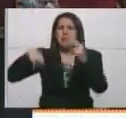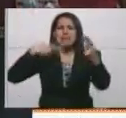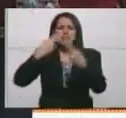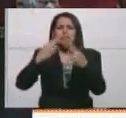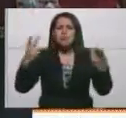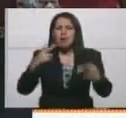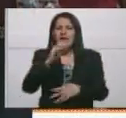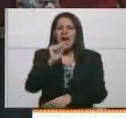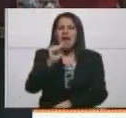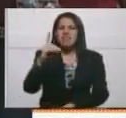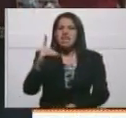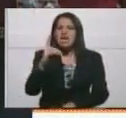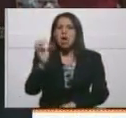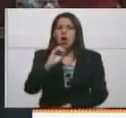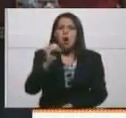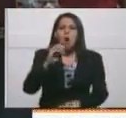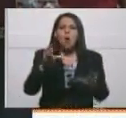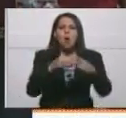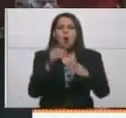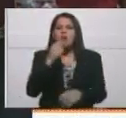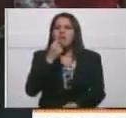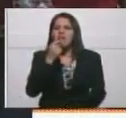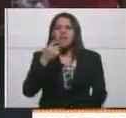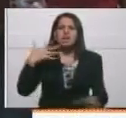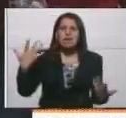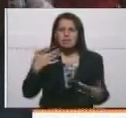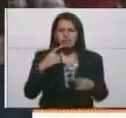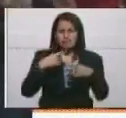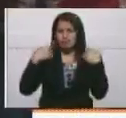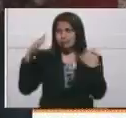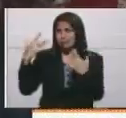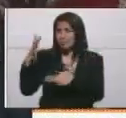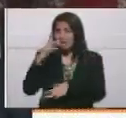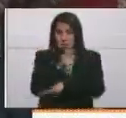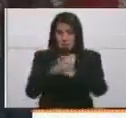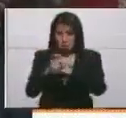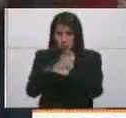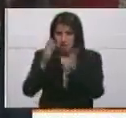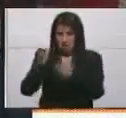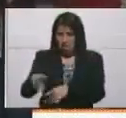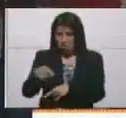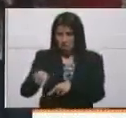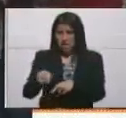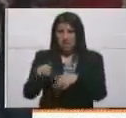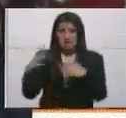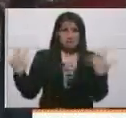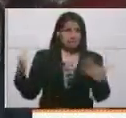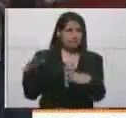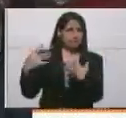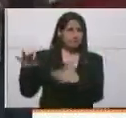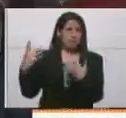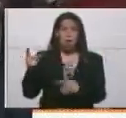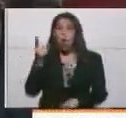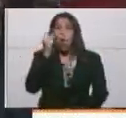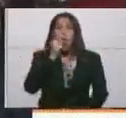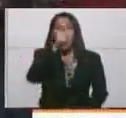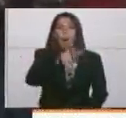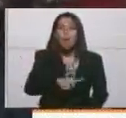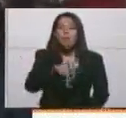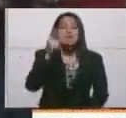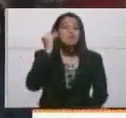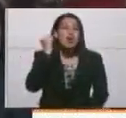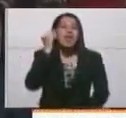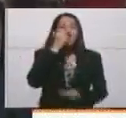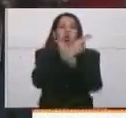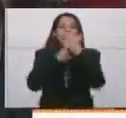vez un copellano, un burgués. Así como los gobernadores y gobernadoras el 15 de octubre serán hombres y mujeres comprometidas